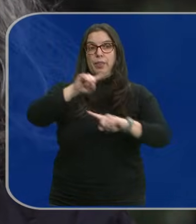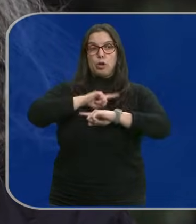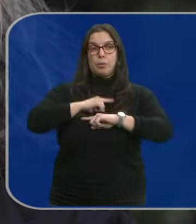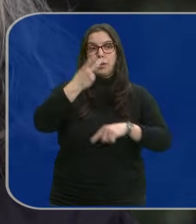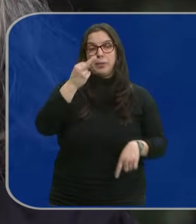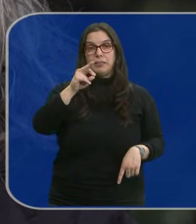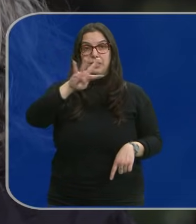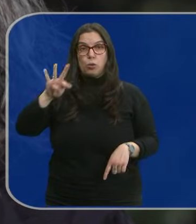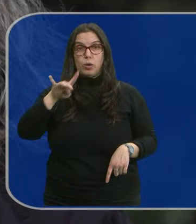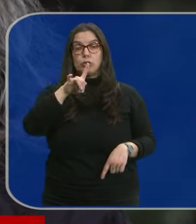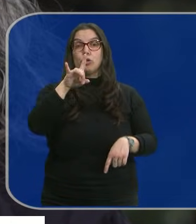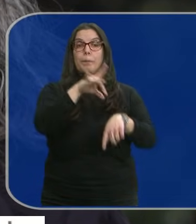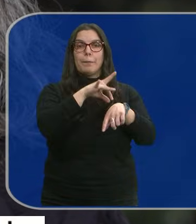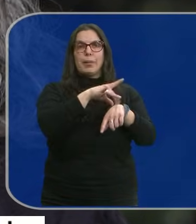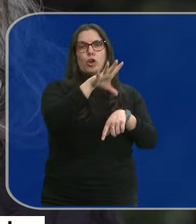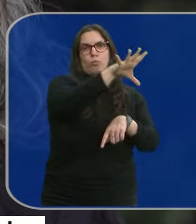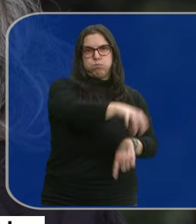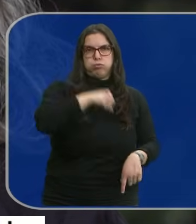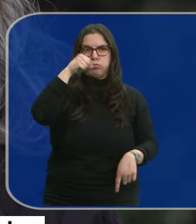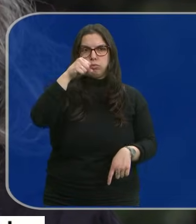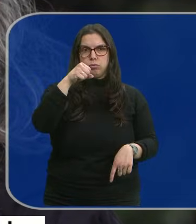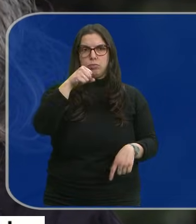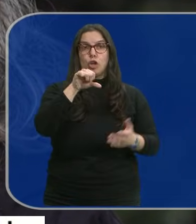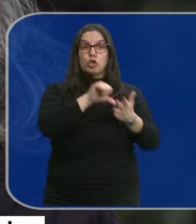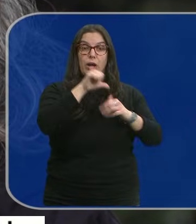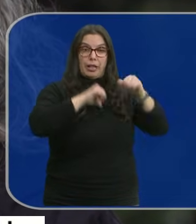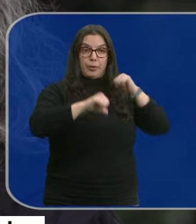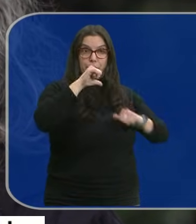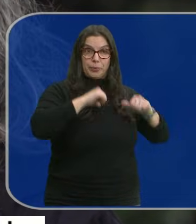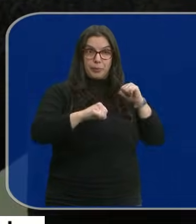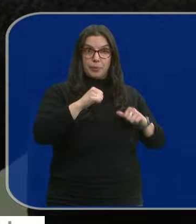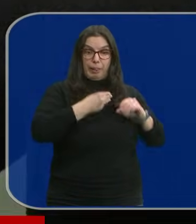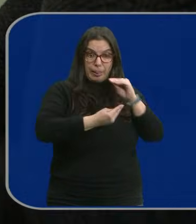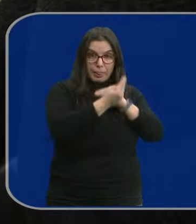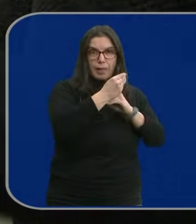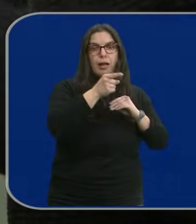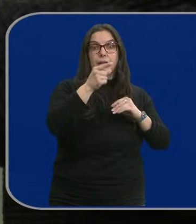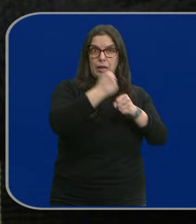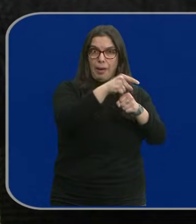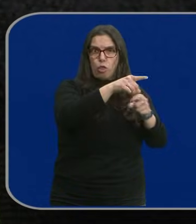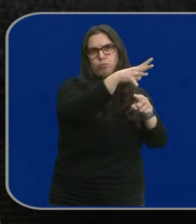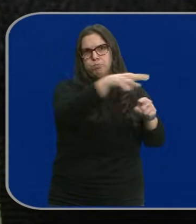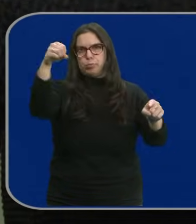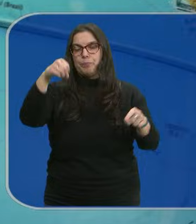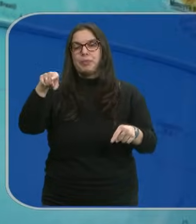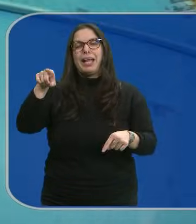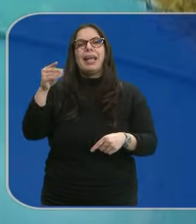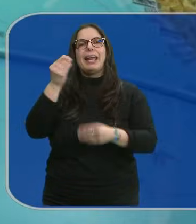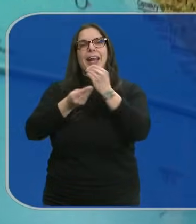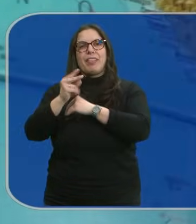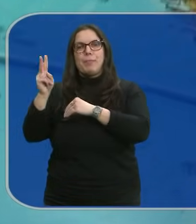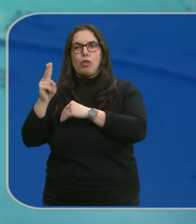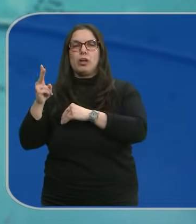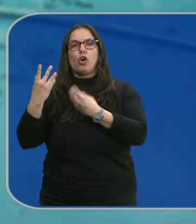se llevaron al doctor Jorge Yéspica después de una cirugía donde trajo vida al mundo. Nacido en Valladolid, se trasladó con sus padres a